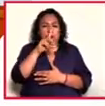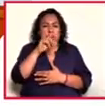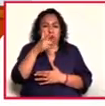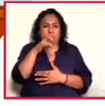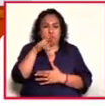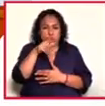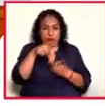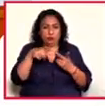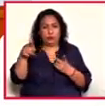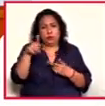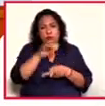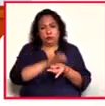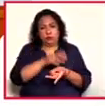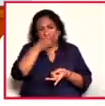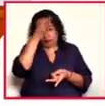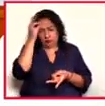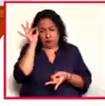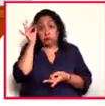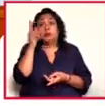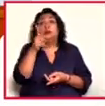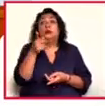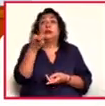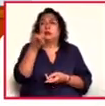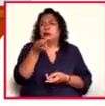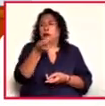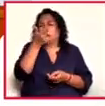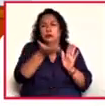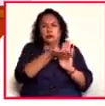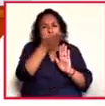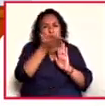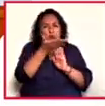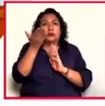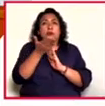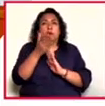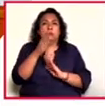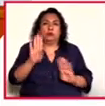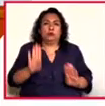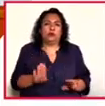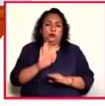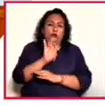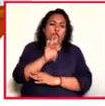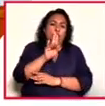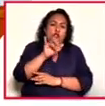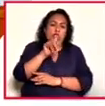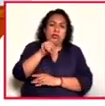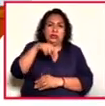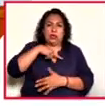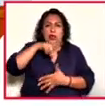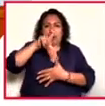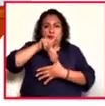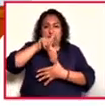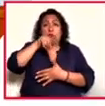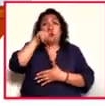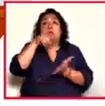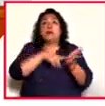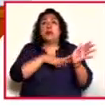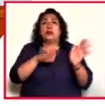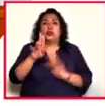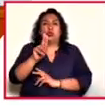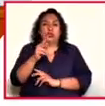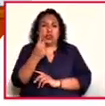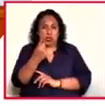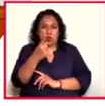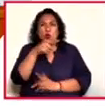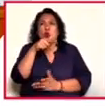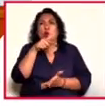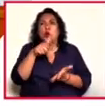su esposa Frida Kahlo fue una de las primeras construcciones funcionalistas en América Latina. En 1981, el recinto pasó